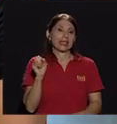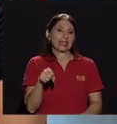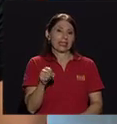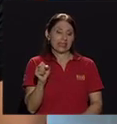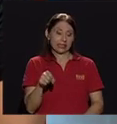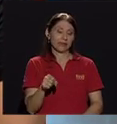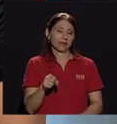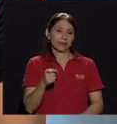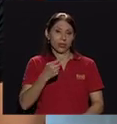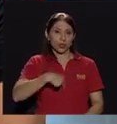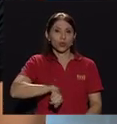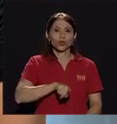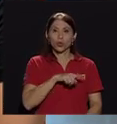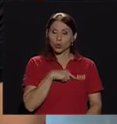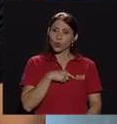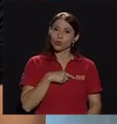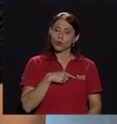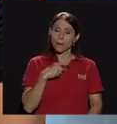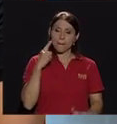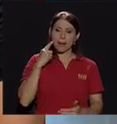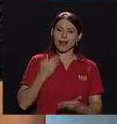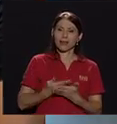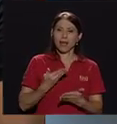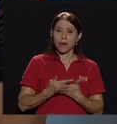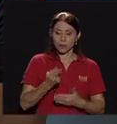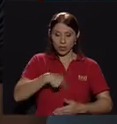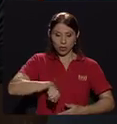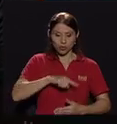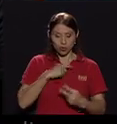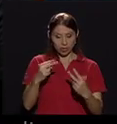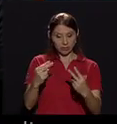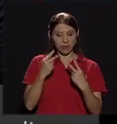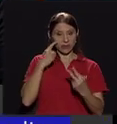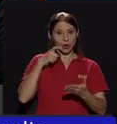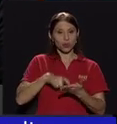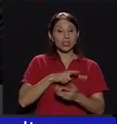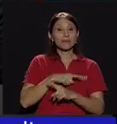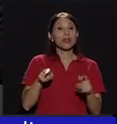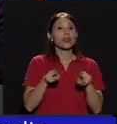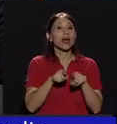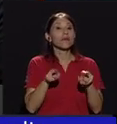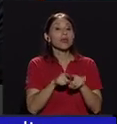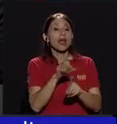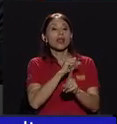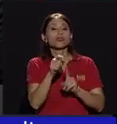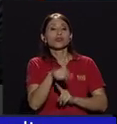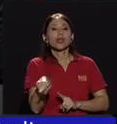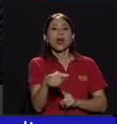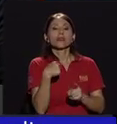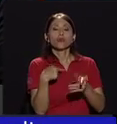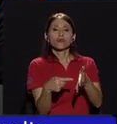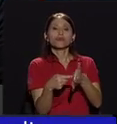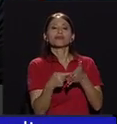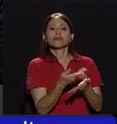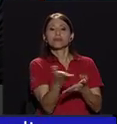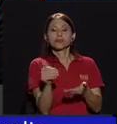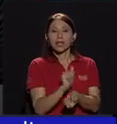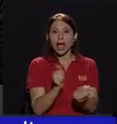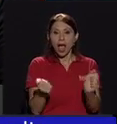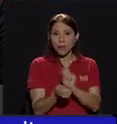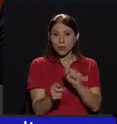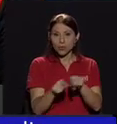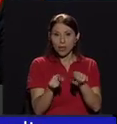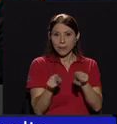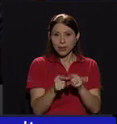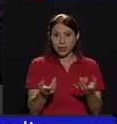nos planteamos ser reconocidas, pero también yo le exigiría a la sociedad, ¿verdad?, un cambio también.